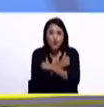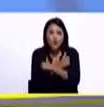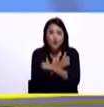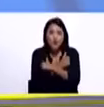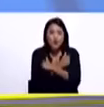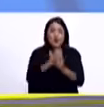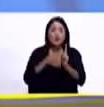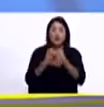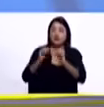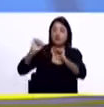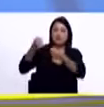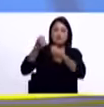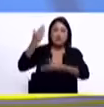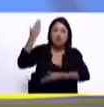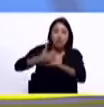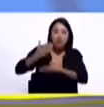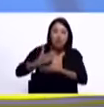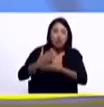vino